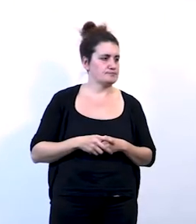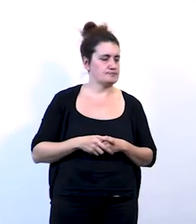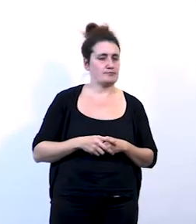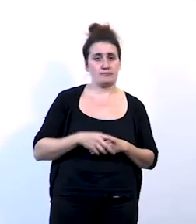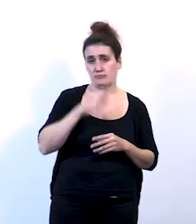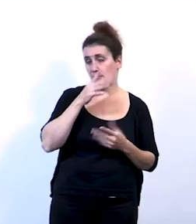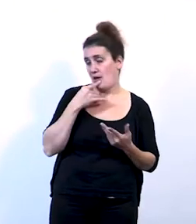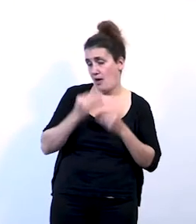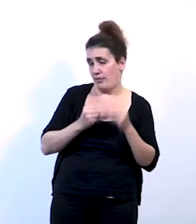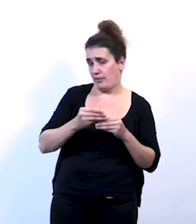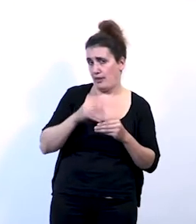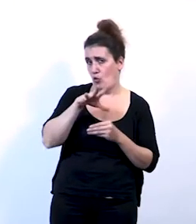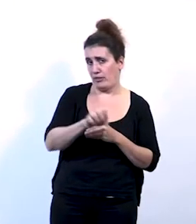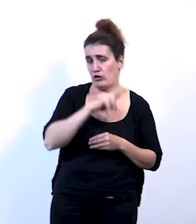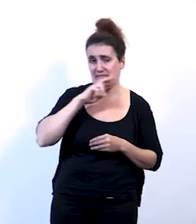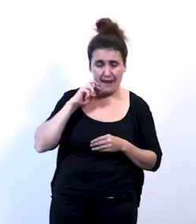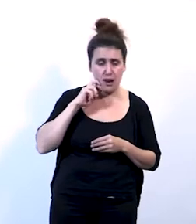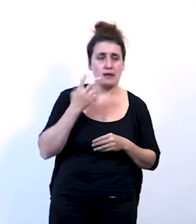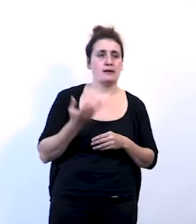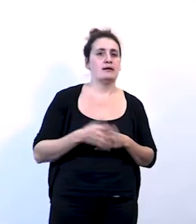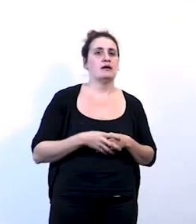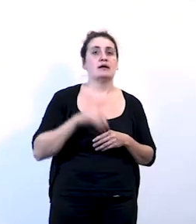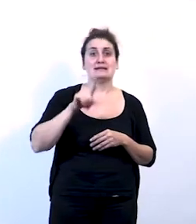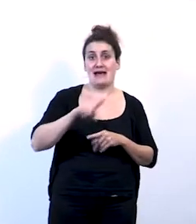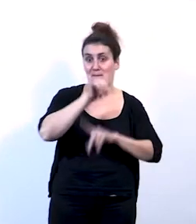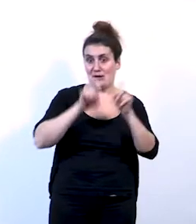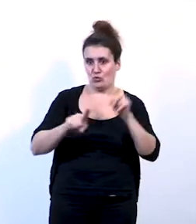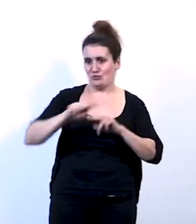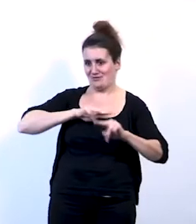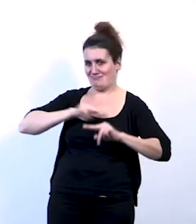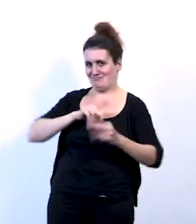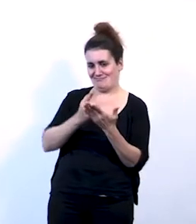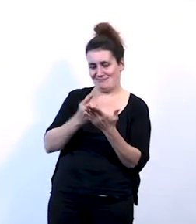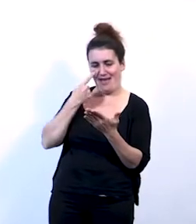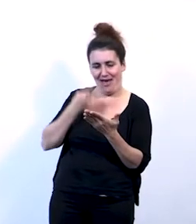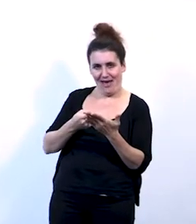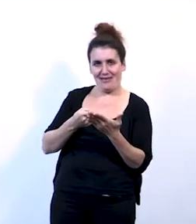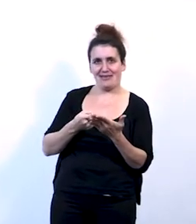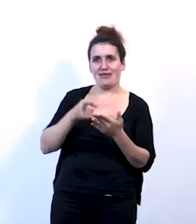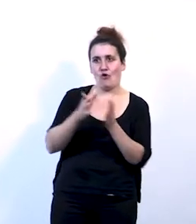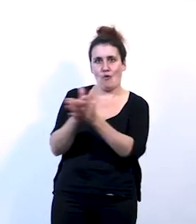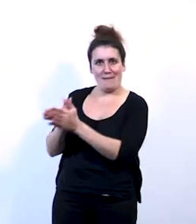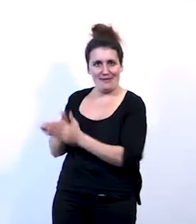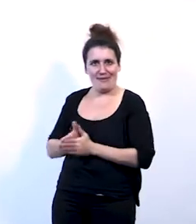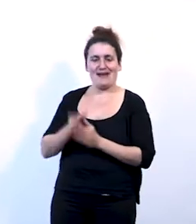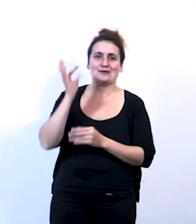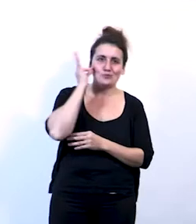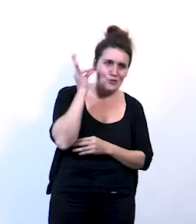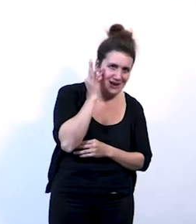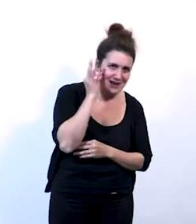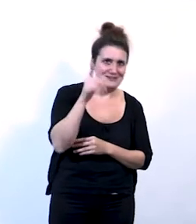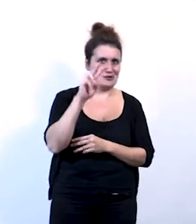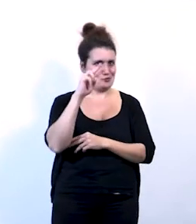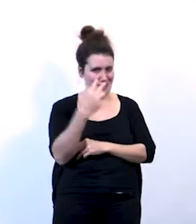por parte de Israel. Nos están llegando preguntas ya, Soraida, de compañeras, de mujeres que nos